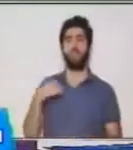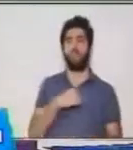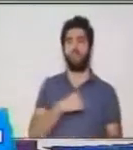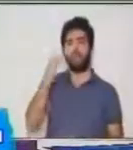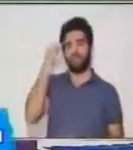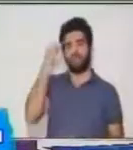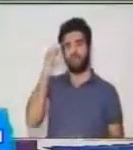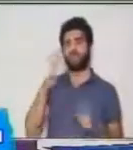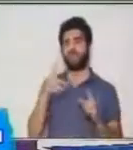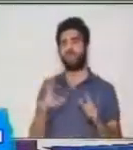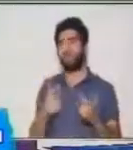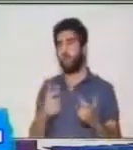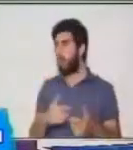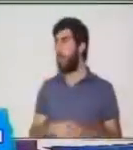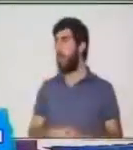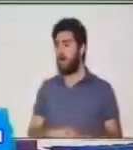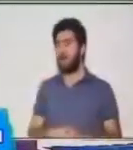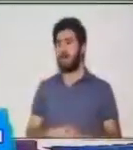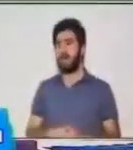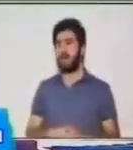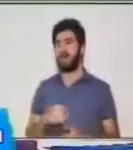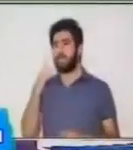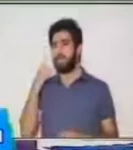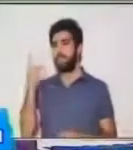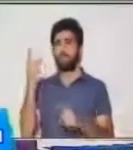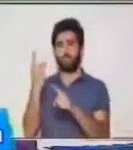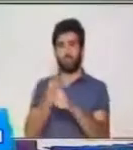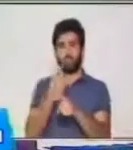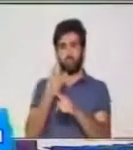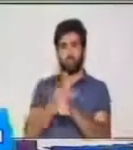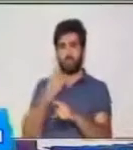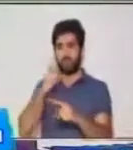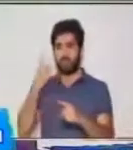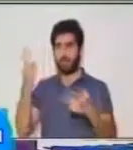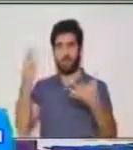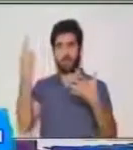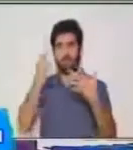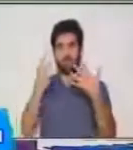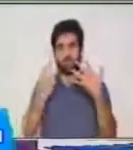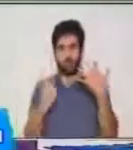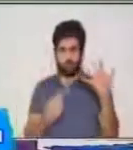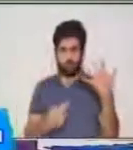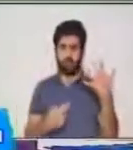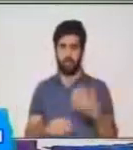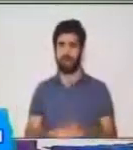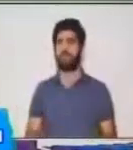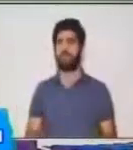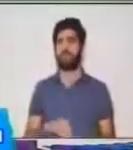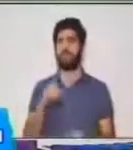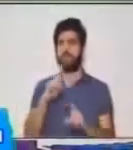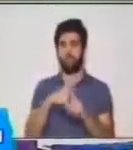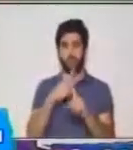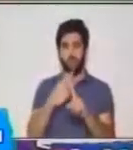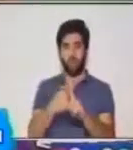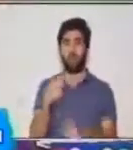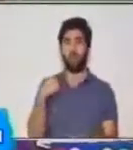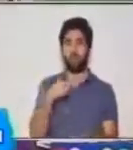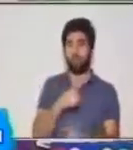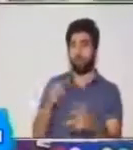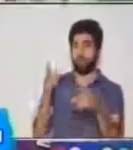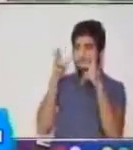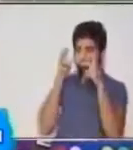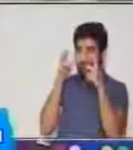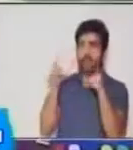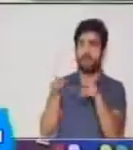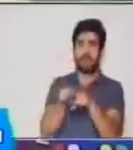saber únicamente utilizando los recursos que te voy a mostrar. Cuando nosotros escuchamos, podemos ser como los animalitos